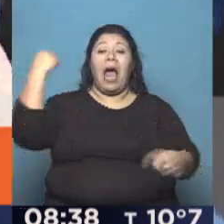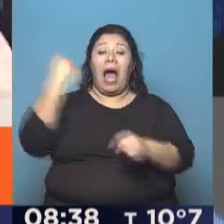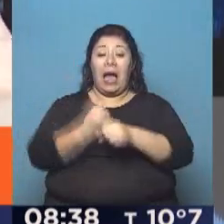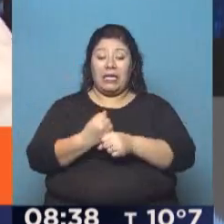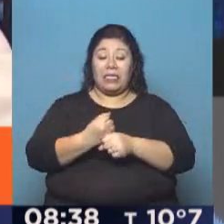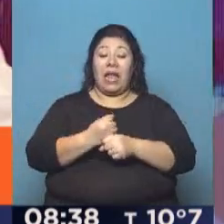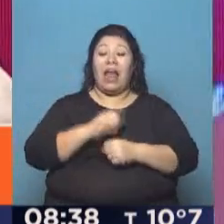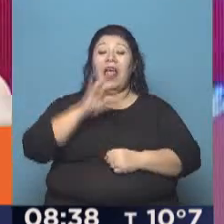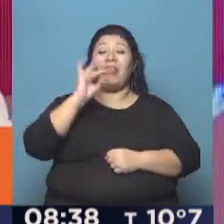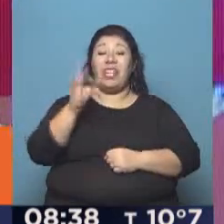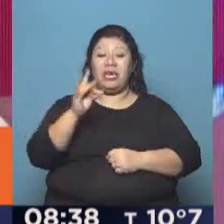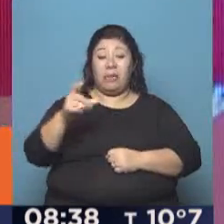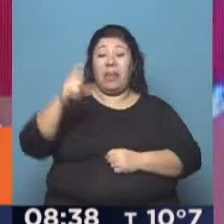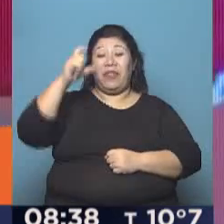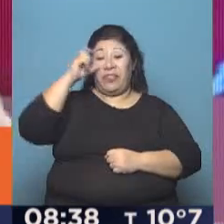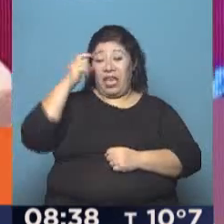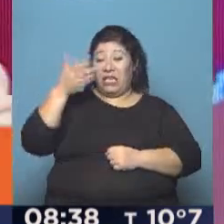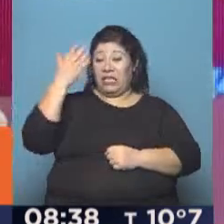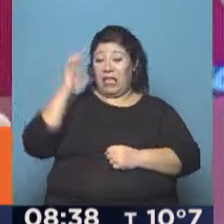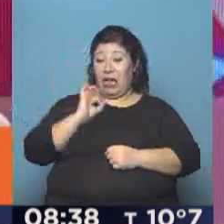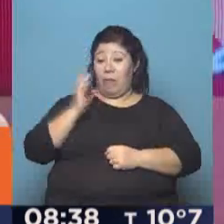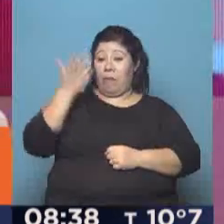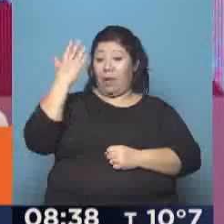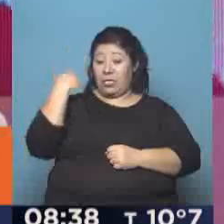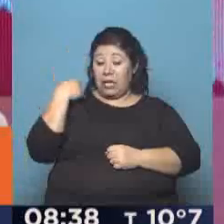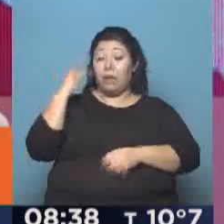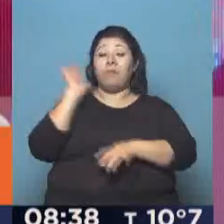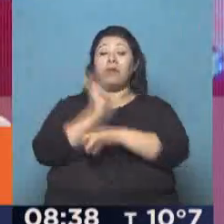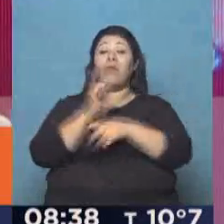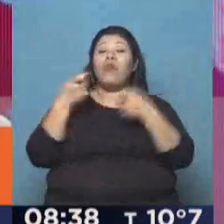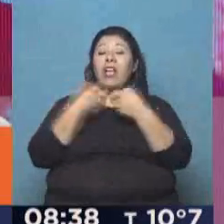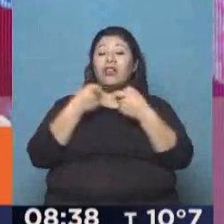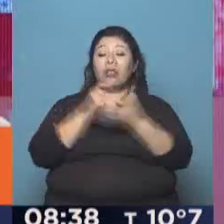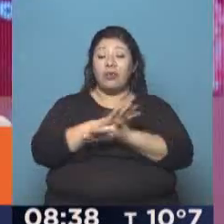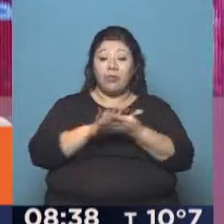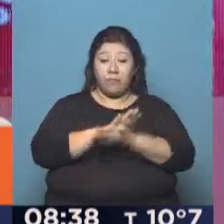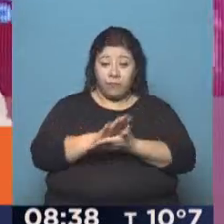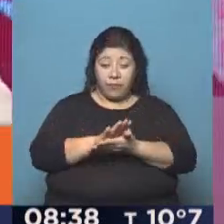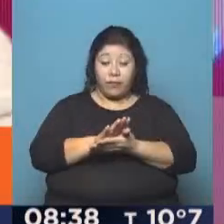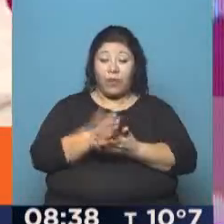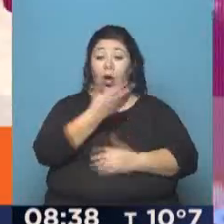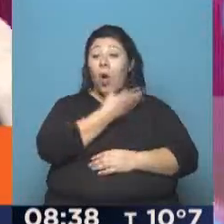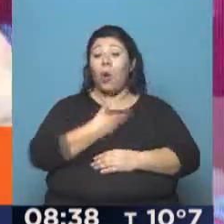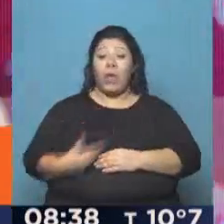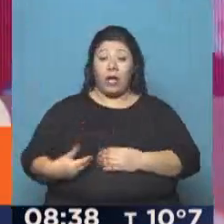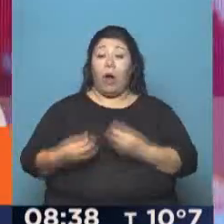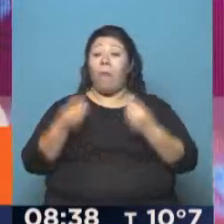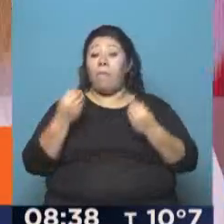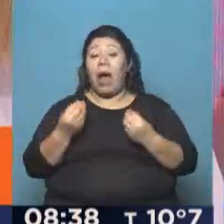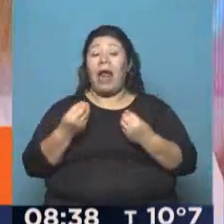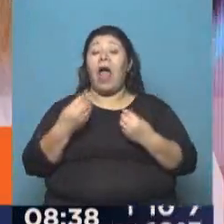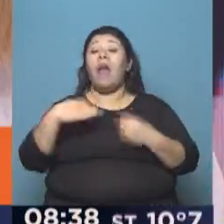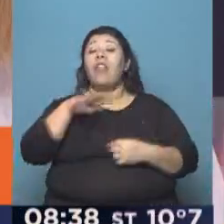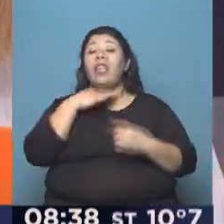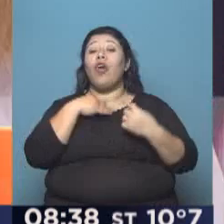Había una componenda que a mi juicio era casi una asociación ilícita dentro del Estado para tapar los delitos